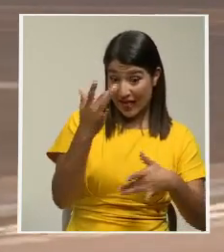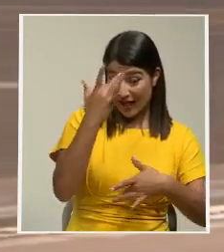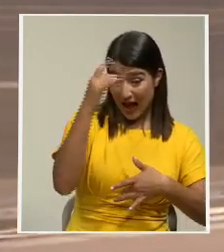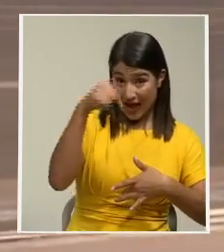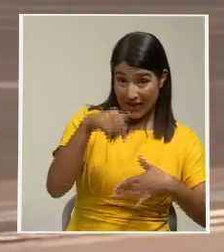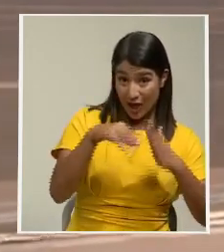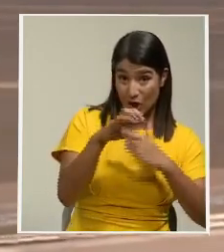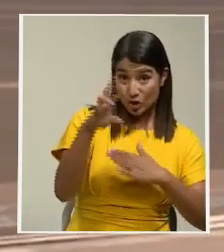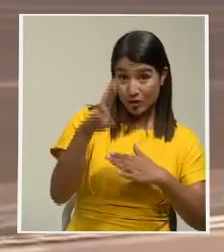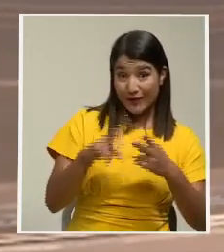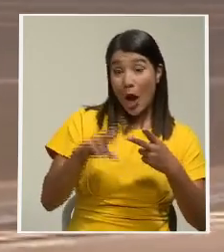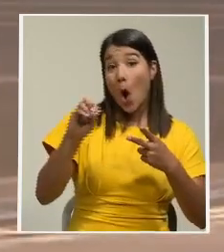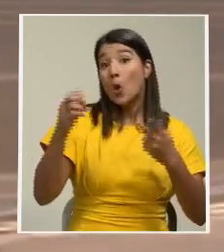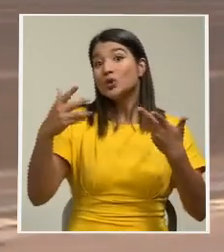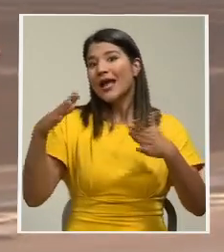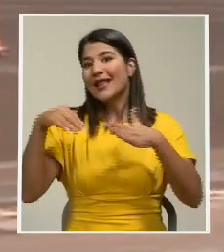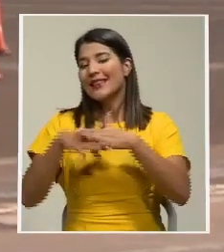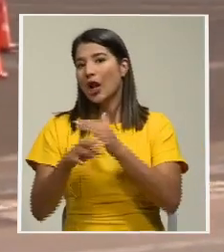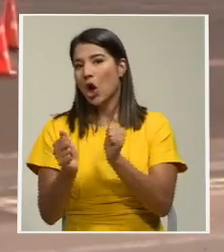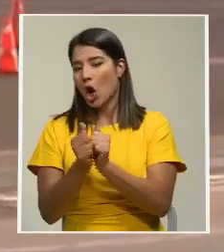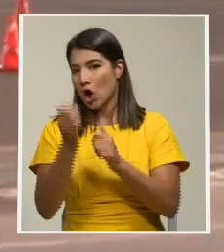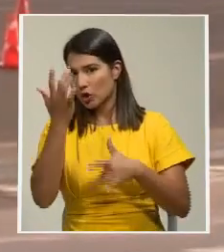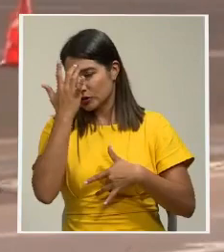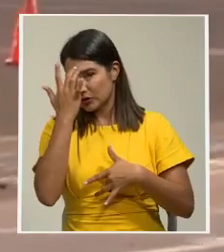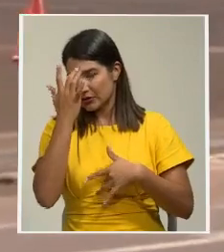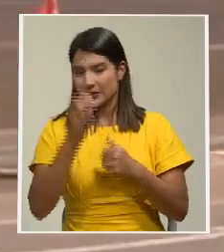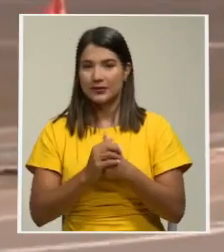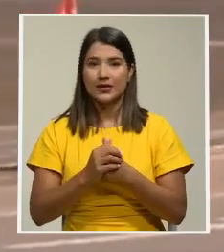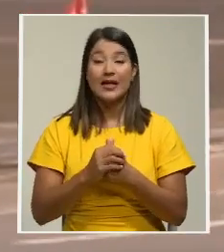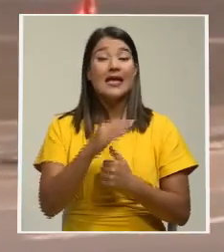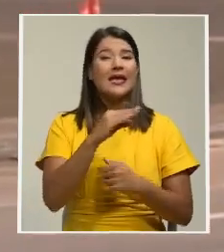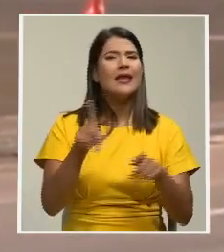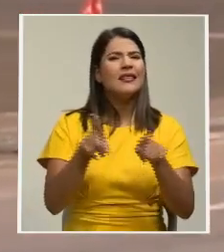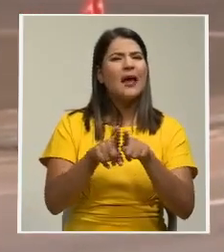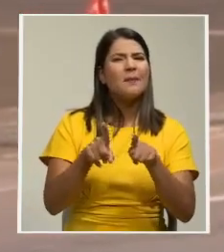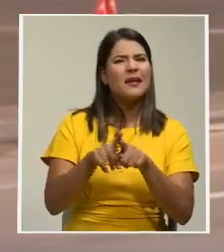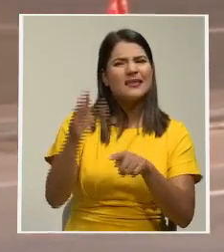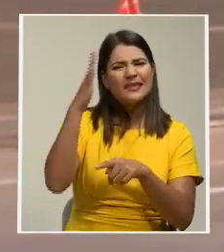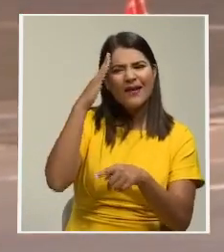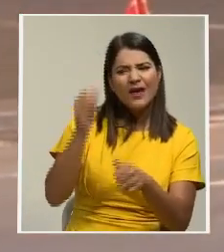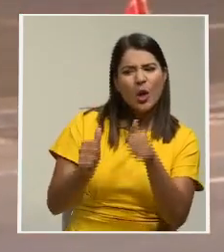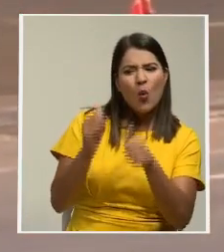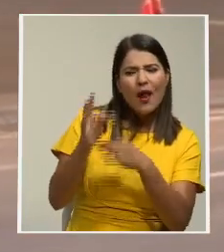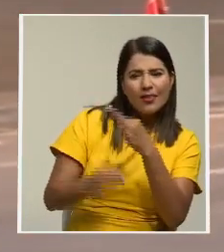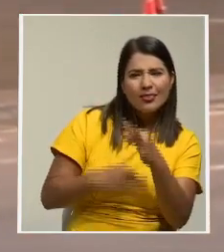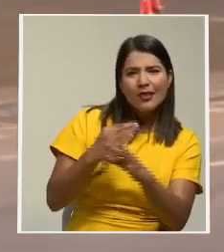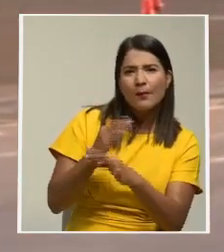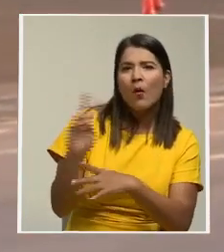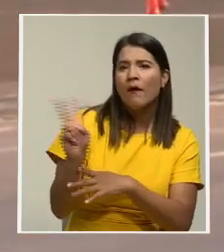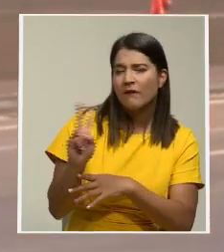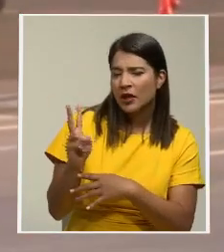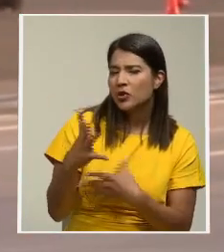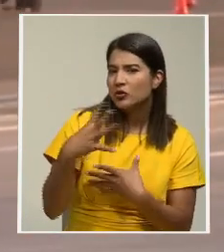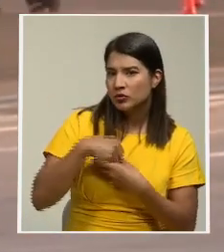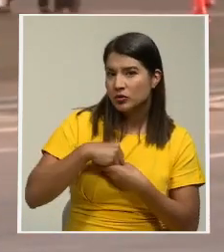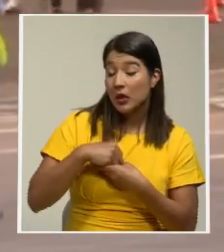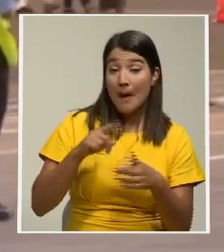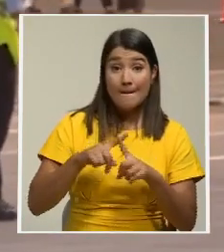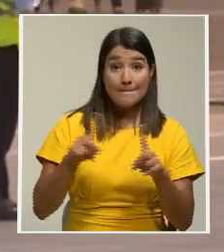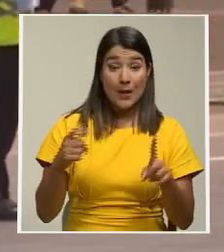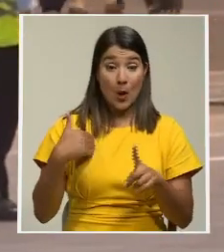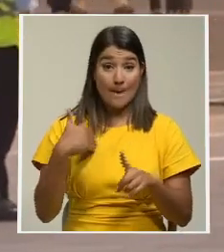si ellos ya venían con el virus, además obtener el detalle sobre la cepa que los afecta. No obstante, el jerarca de la